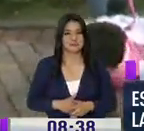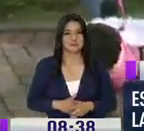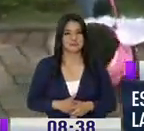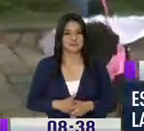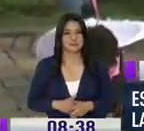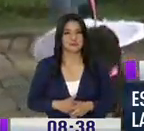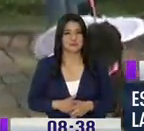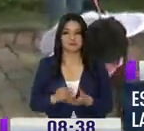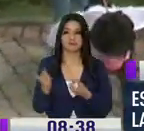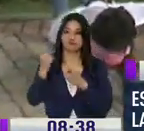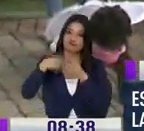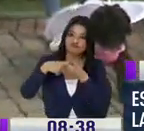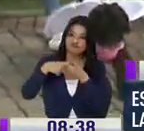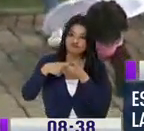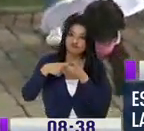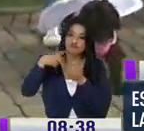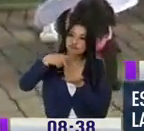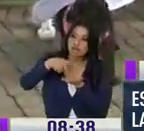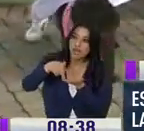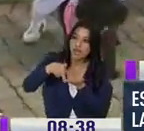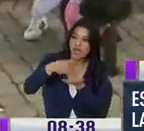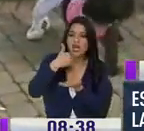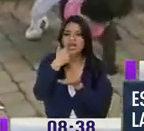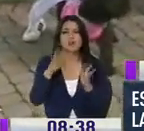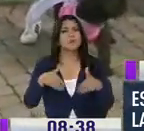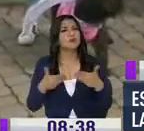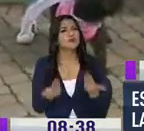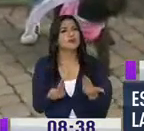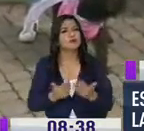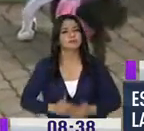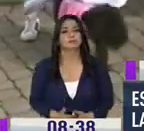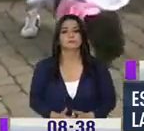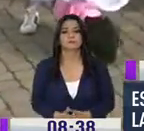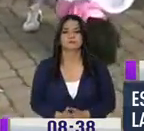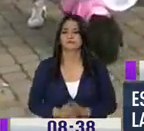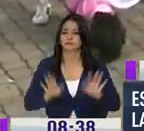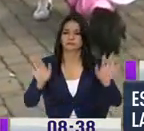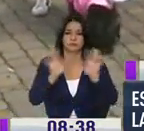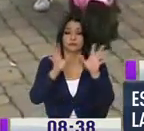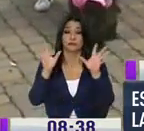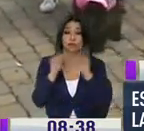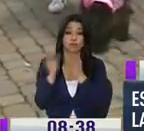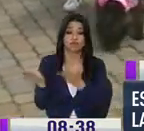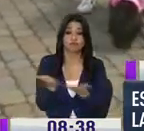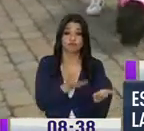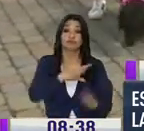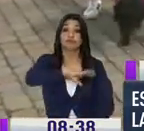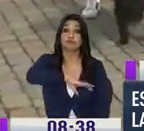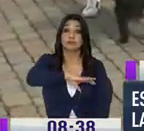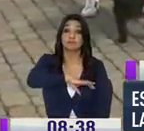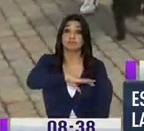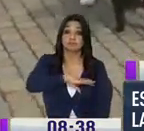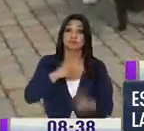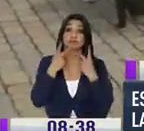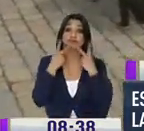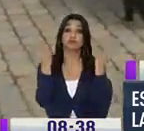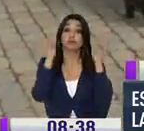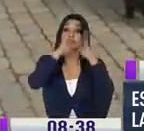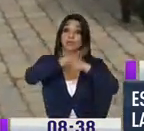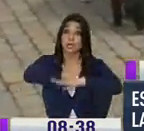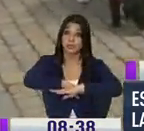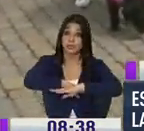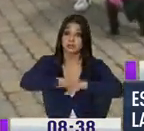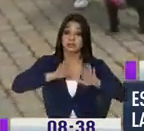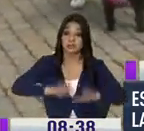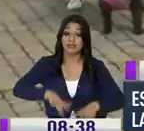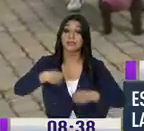Hay que inscribirse, hay que pagar algo, ¿cómo va a ser la situación? No. Todos los eventos del municipio, como son gratuitos y dedicados a